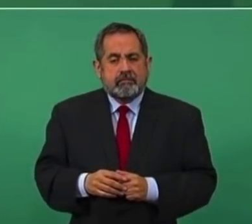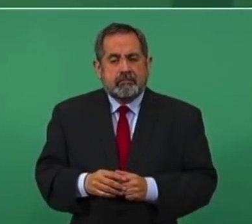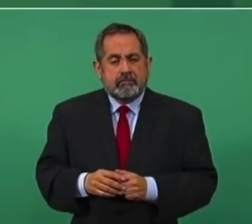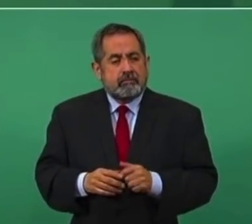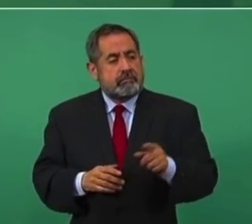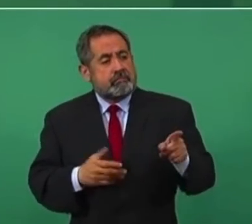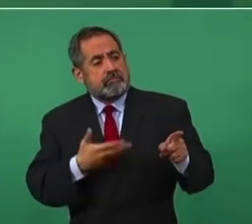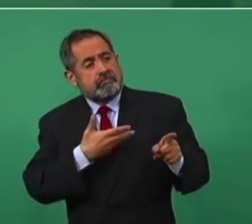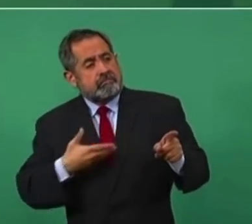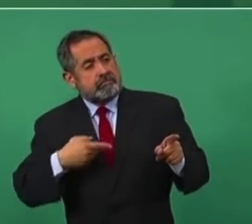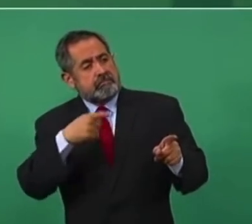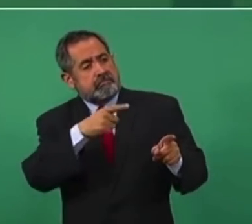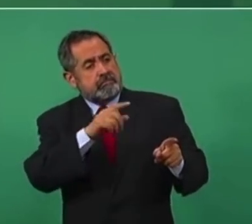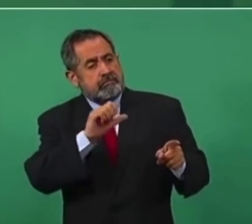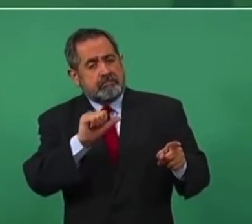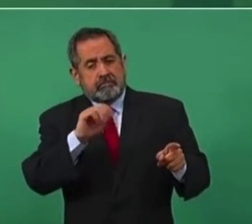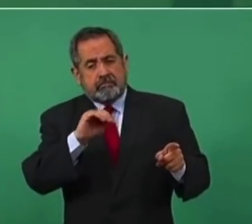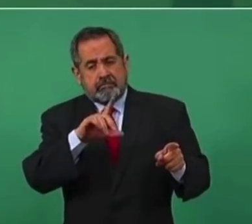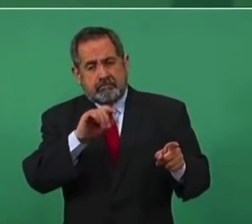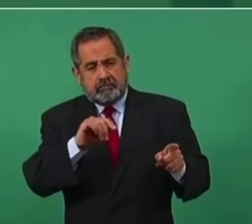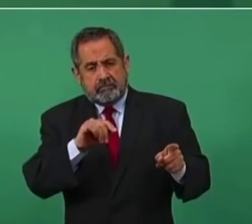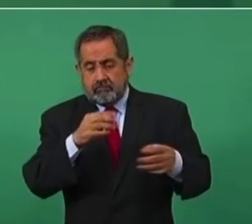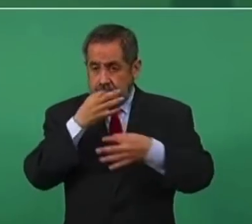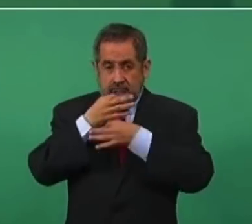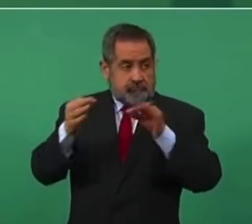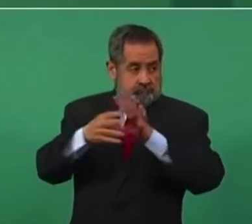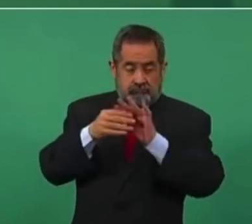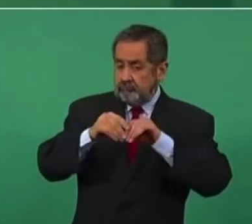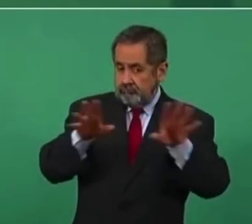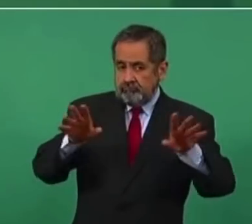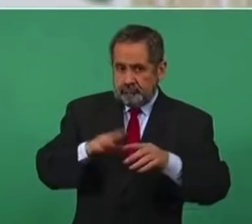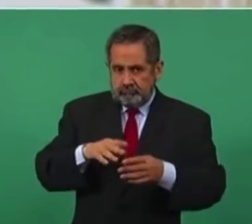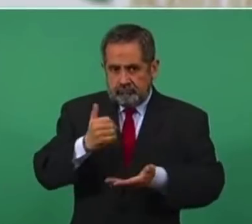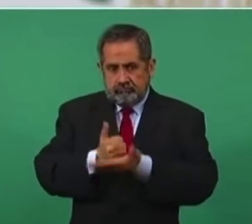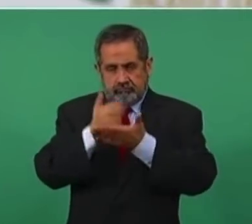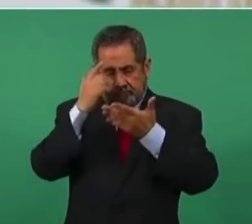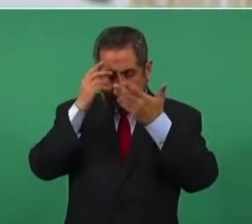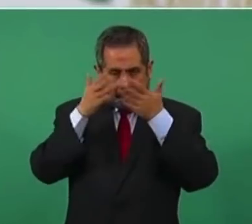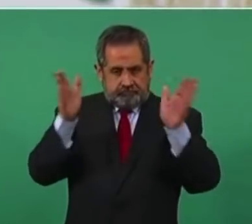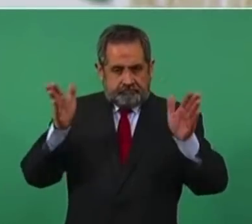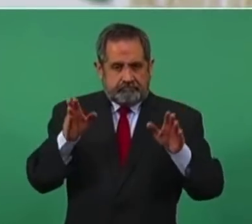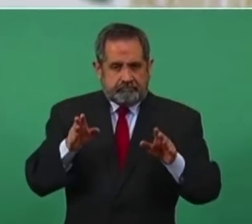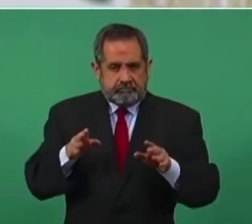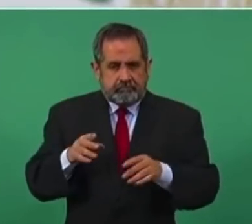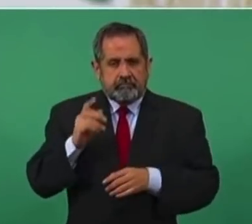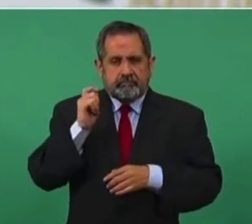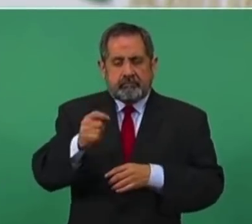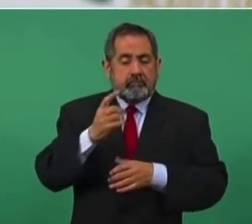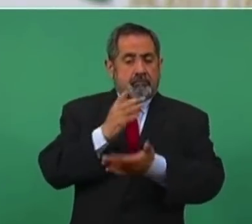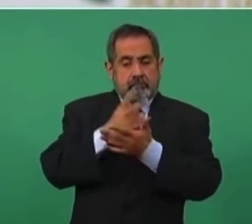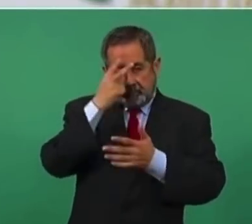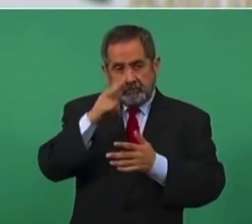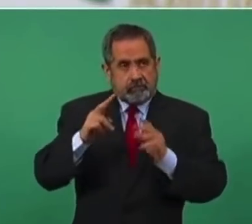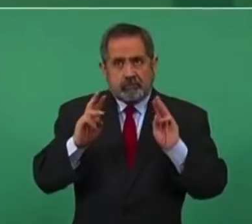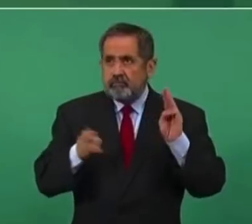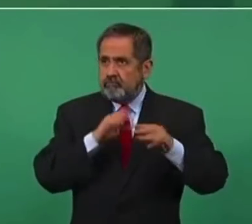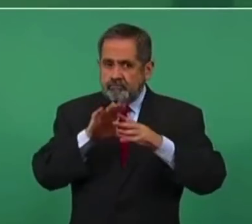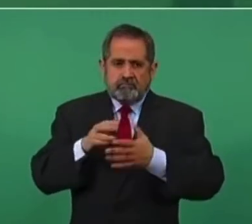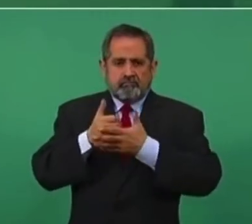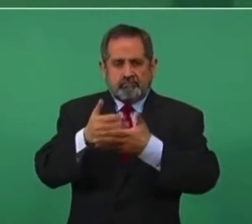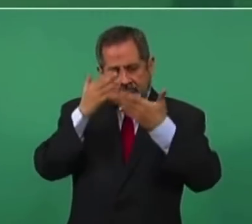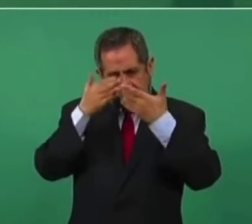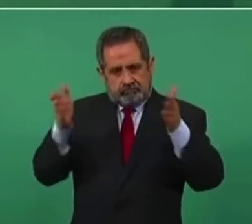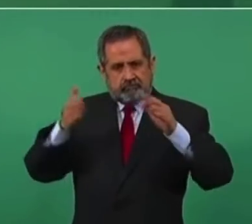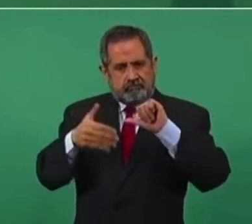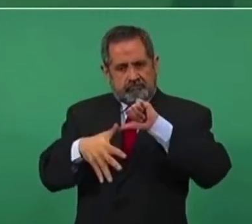presidente Andrés Manuel, eso lo digo porque ayuda, o sea, no solo en México, en